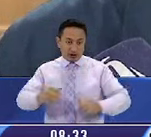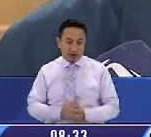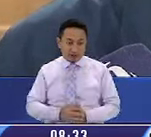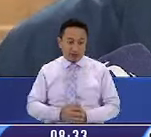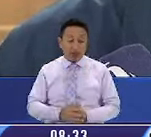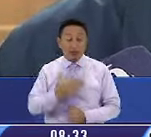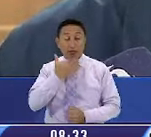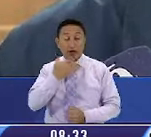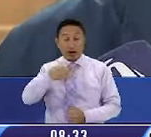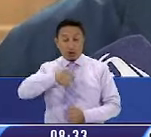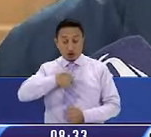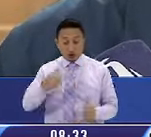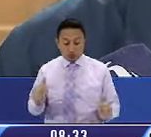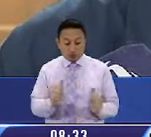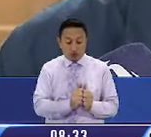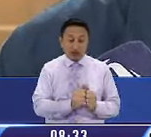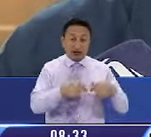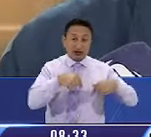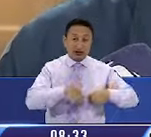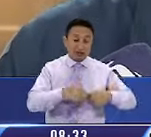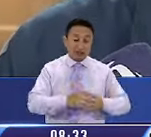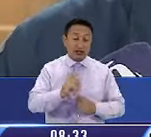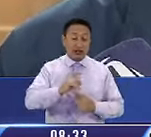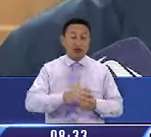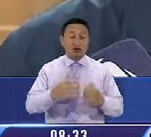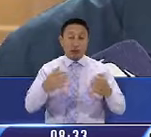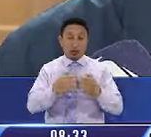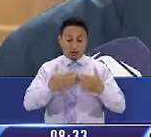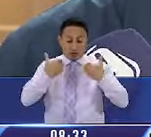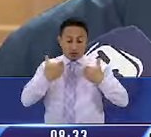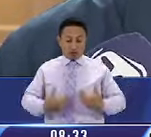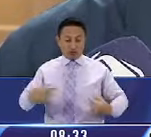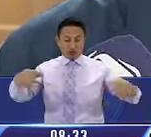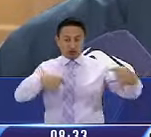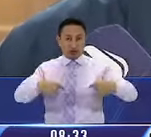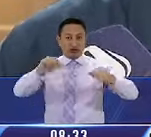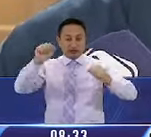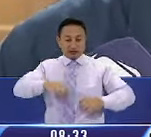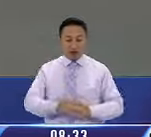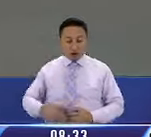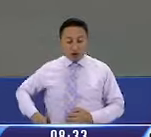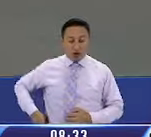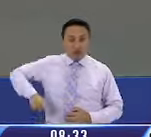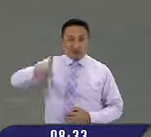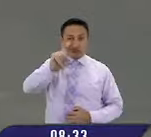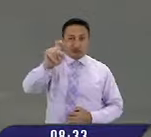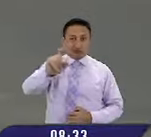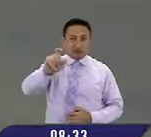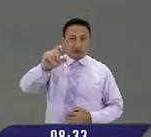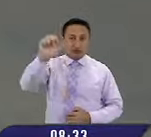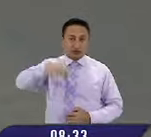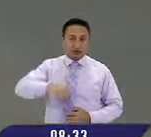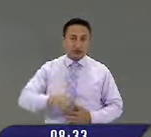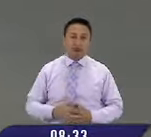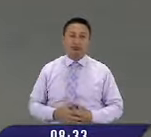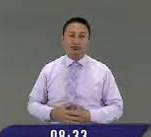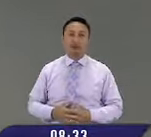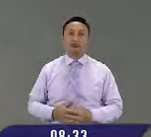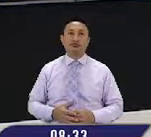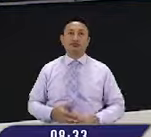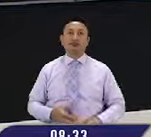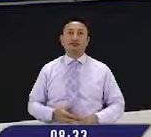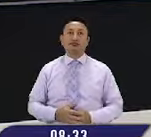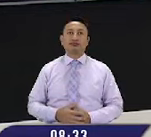que nosotros como agentes de tránsito debemos tener un chaleco antibalas, sí. Nosotros debemos tener el gas pimienta, sí. Informó Priscila